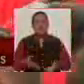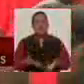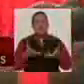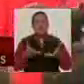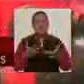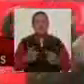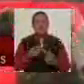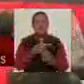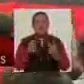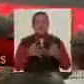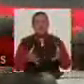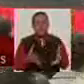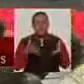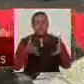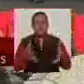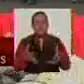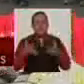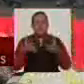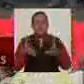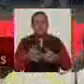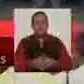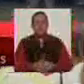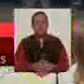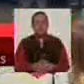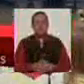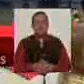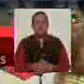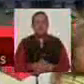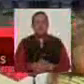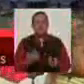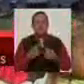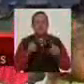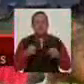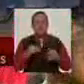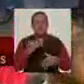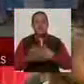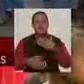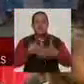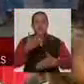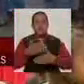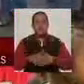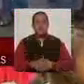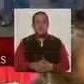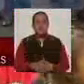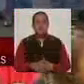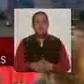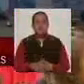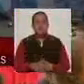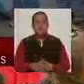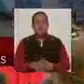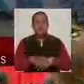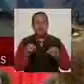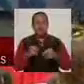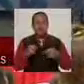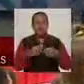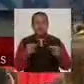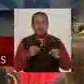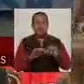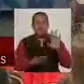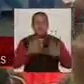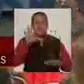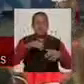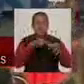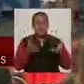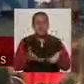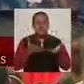grupos electrógenos a dos comunidades, pero ya posteriormente los otros grupos serán